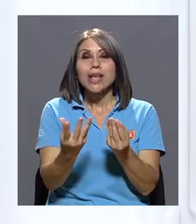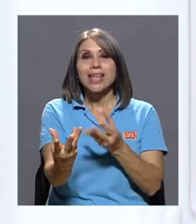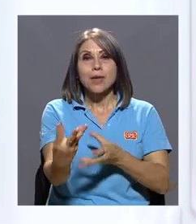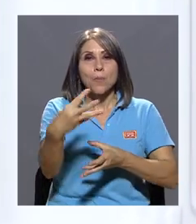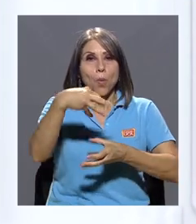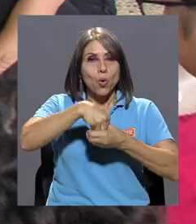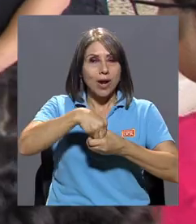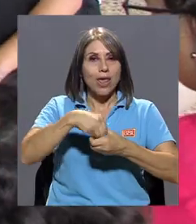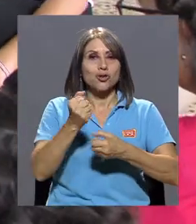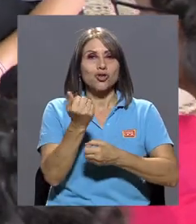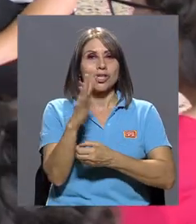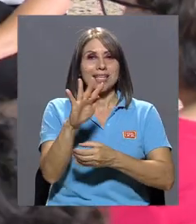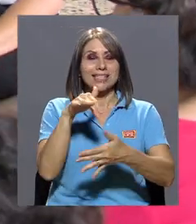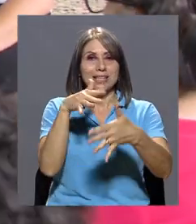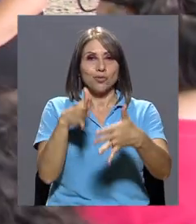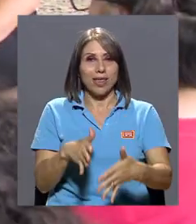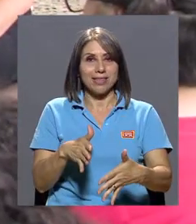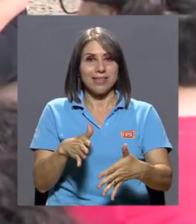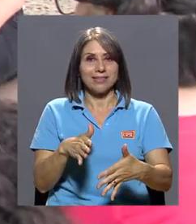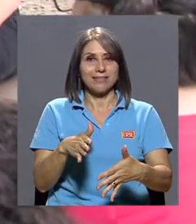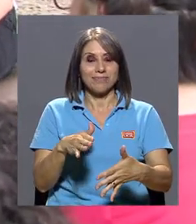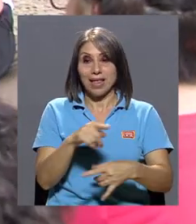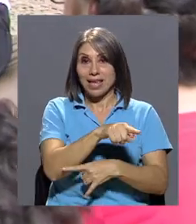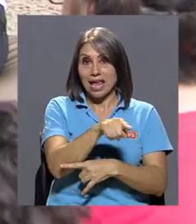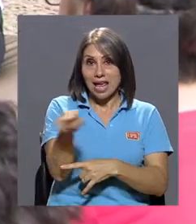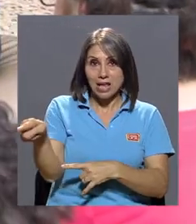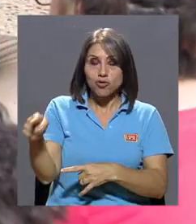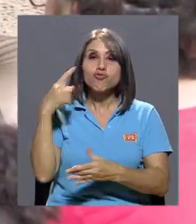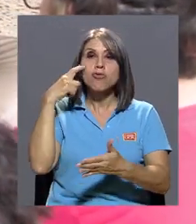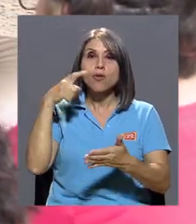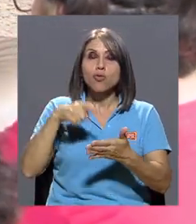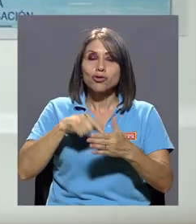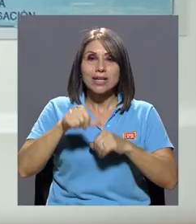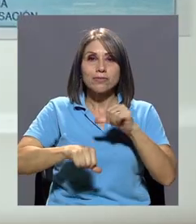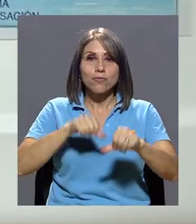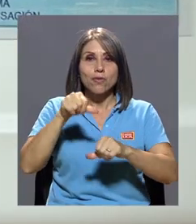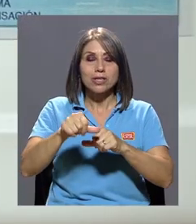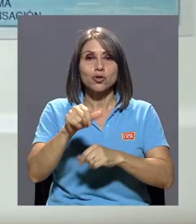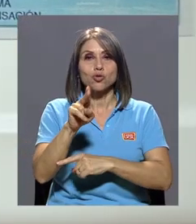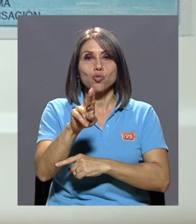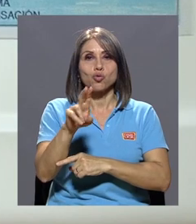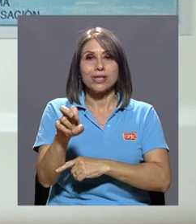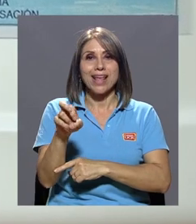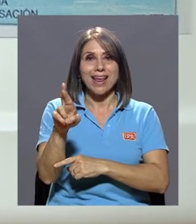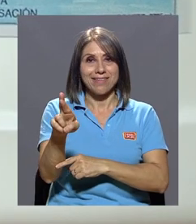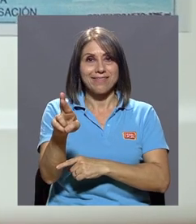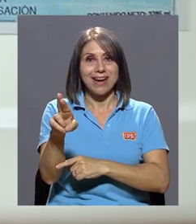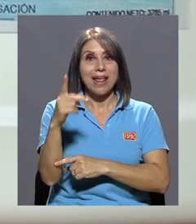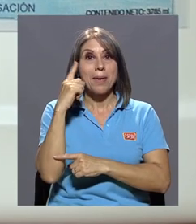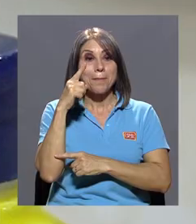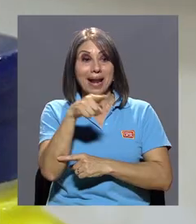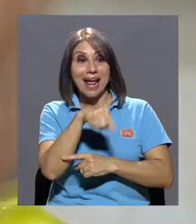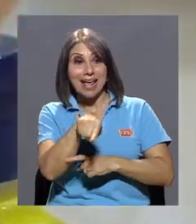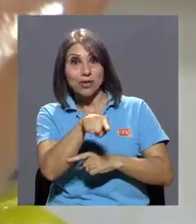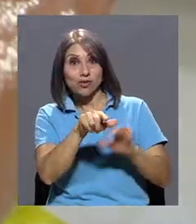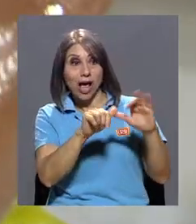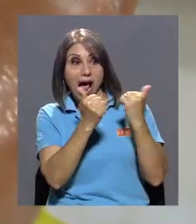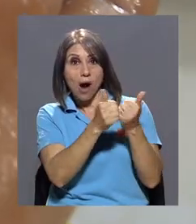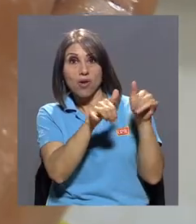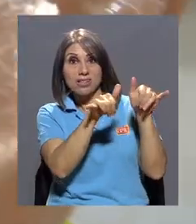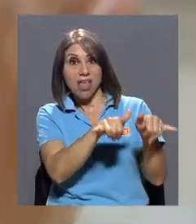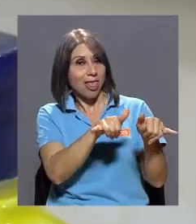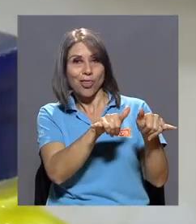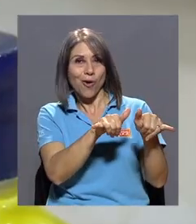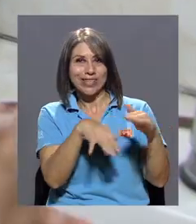estuvieron involucrados 15 estudiantes, quienes reconocen los esfuerzos de la UCR de sacarlos de las aulas para